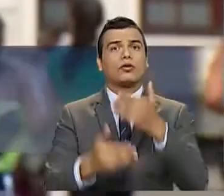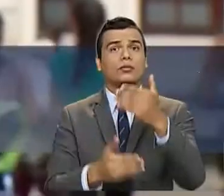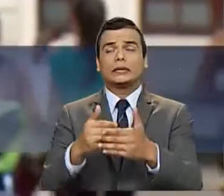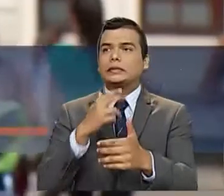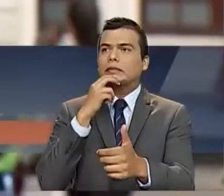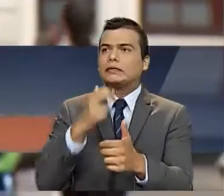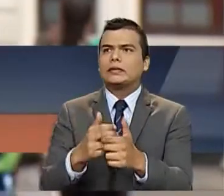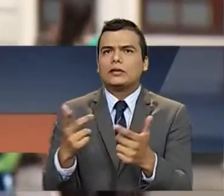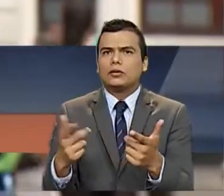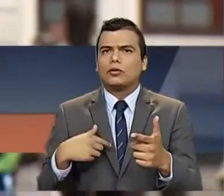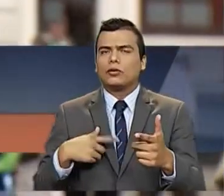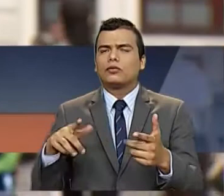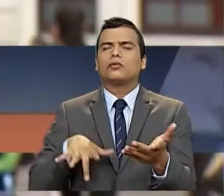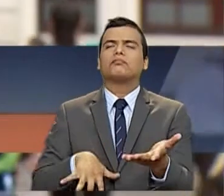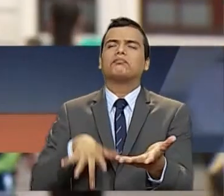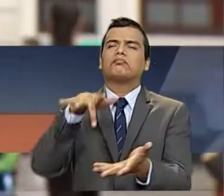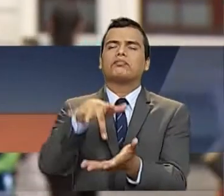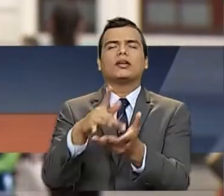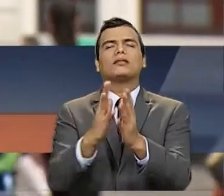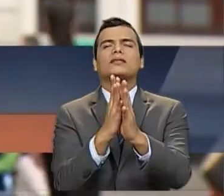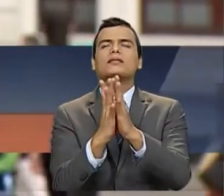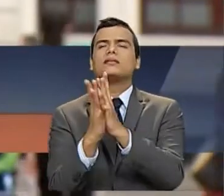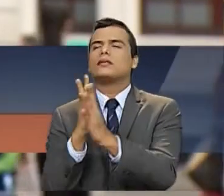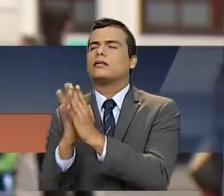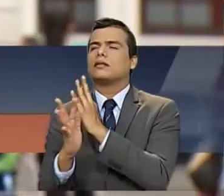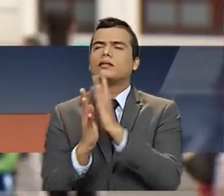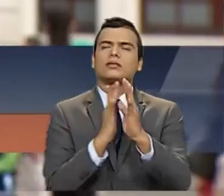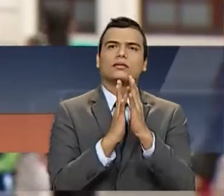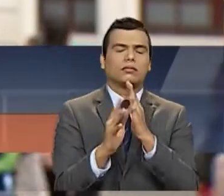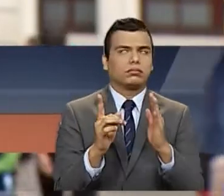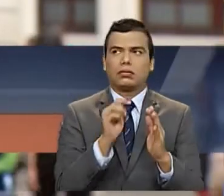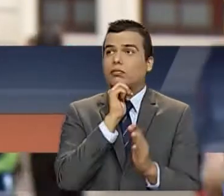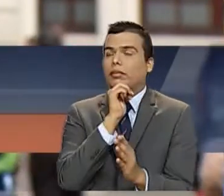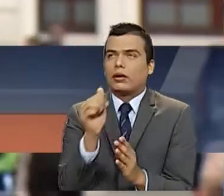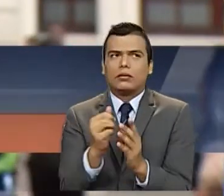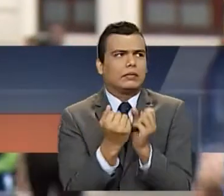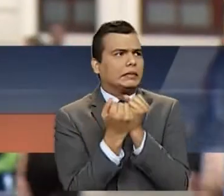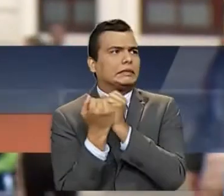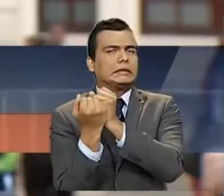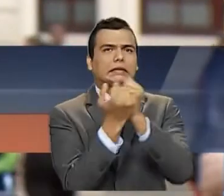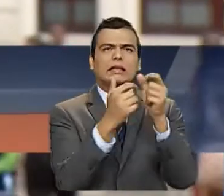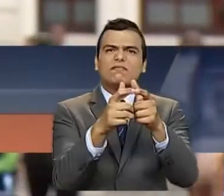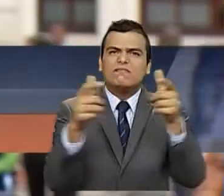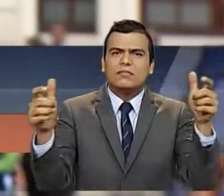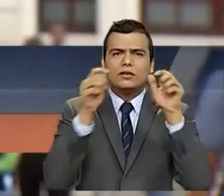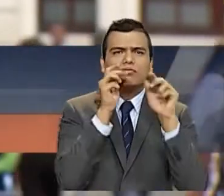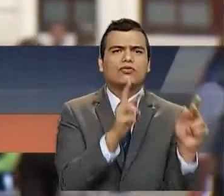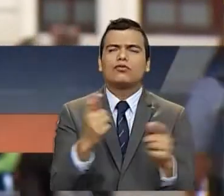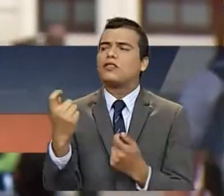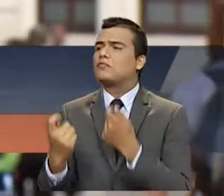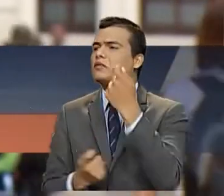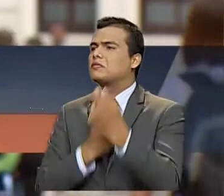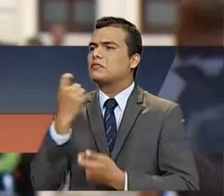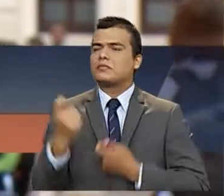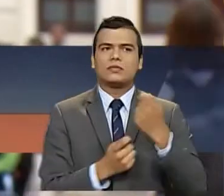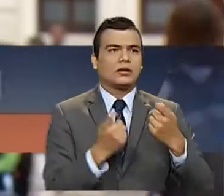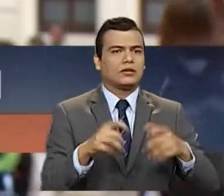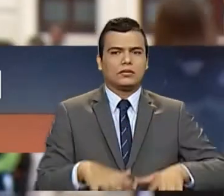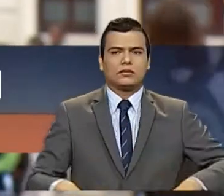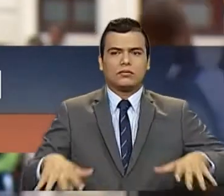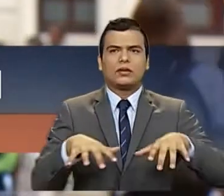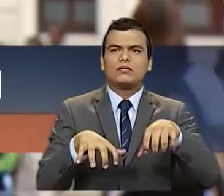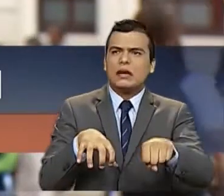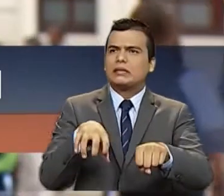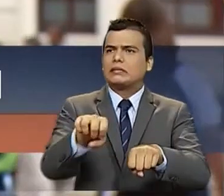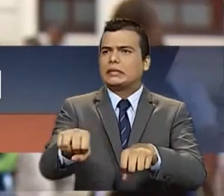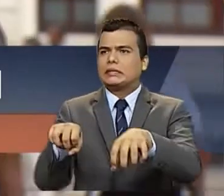difícil transitar por las calles del centro de Cali. La proliferación de vendedores ambulantes y la ocupación del espacio público